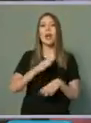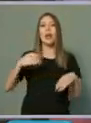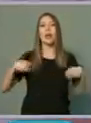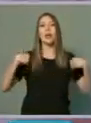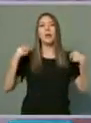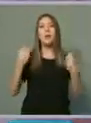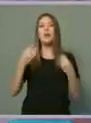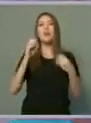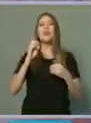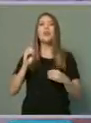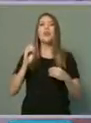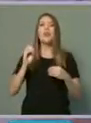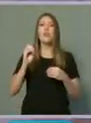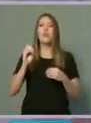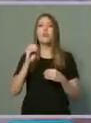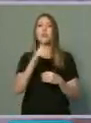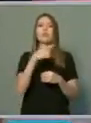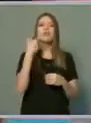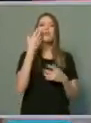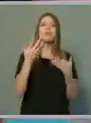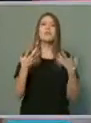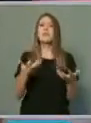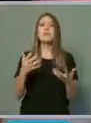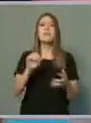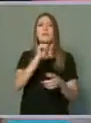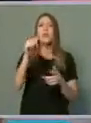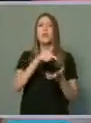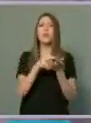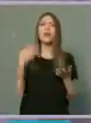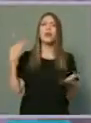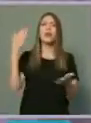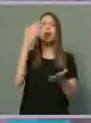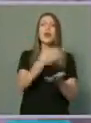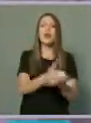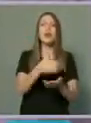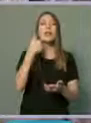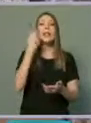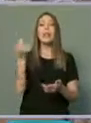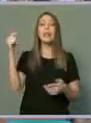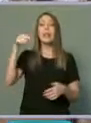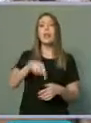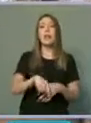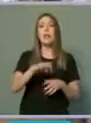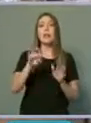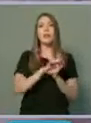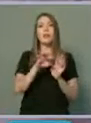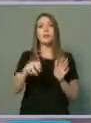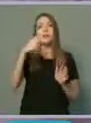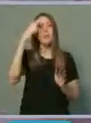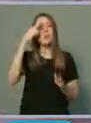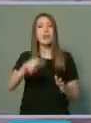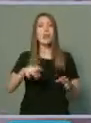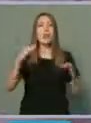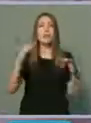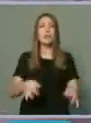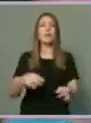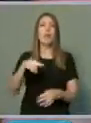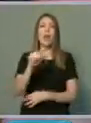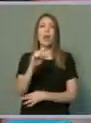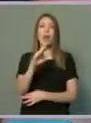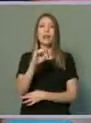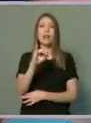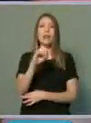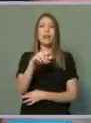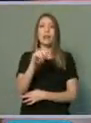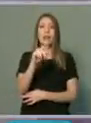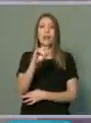viven o simplemente el deseo de convertirse en nacionales, en este caso nacionales mexicanos, pueden optar por la nacionalidad